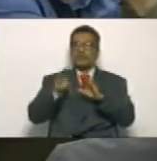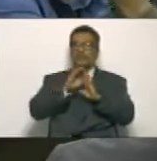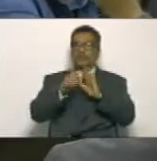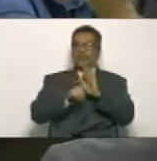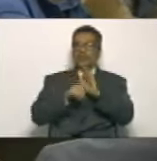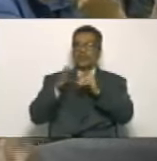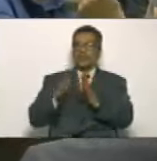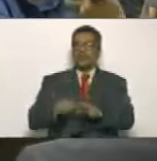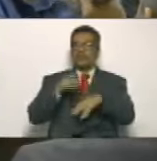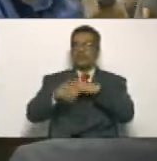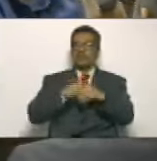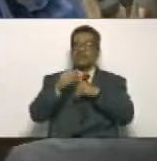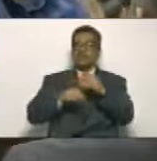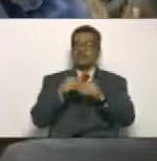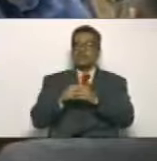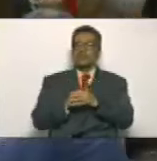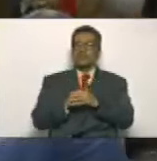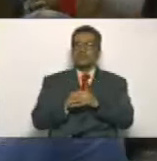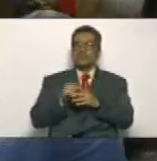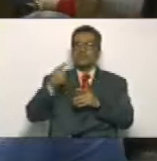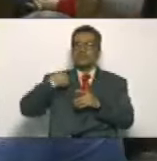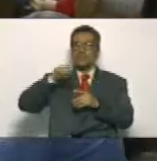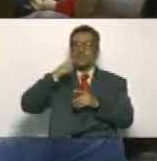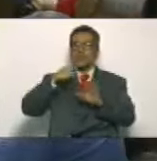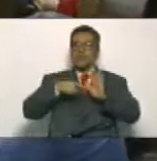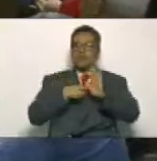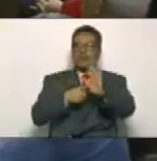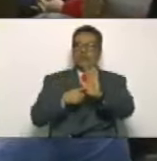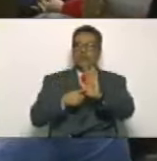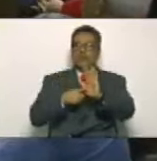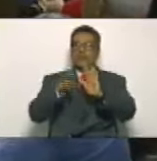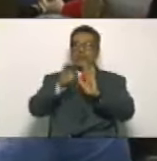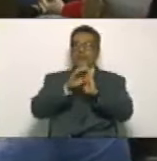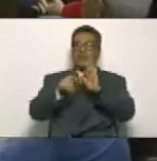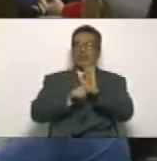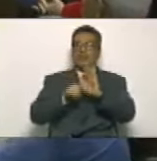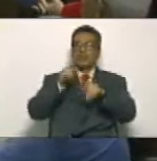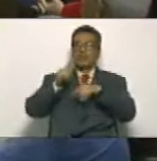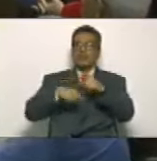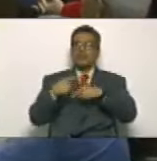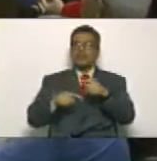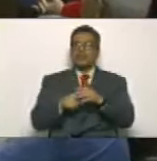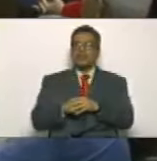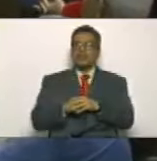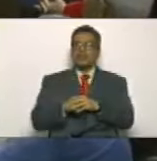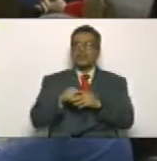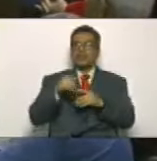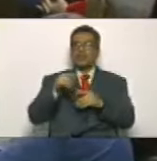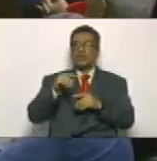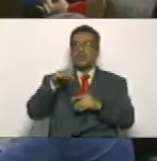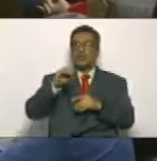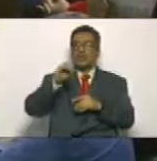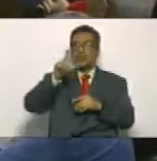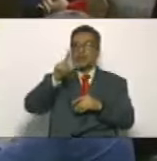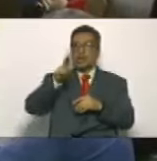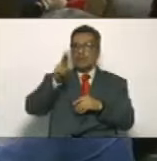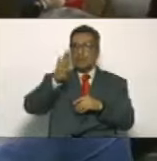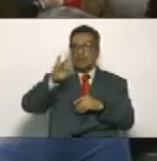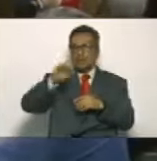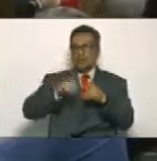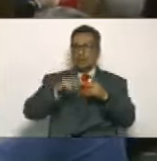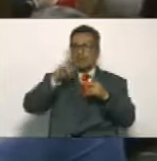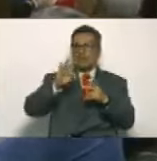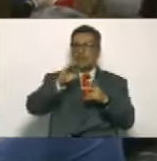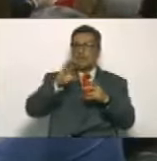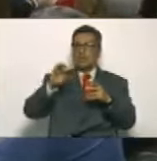Y así se hizo. Tuvimos que enfrentarnos a constitucionalistas como Olavarría, como Franceschi